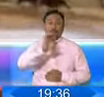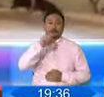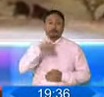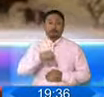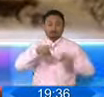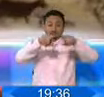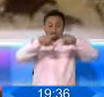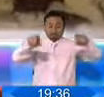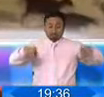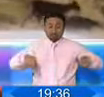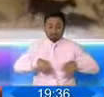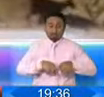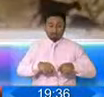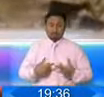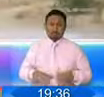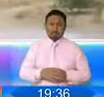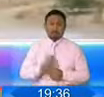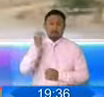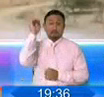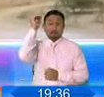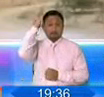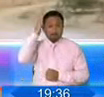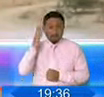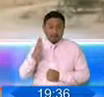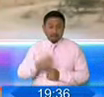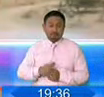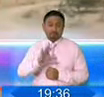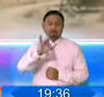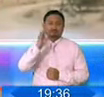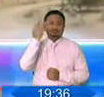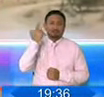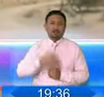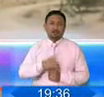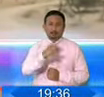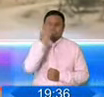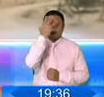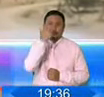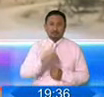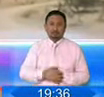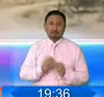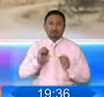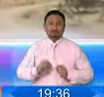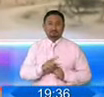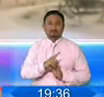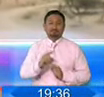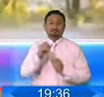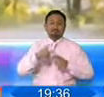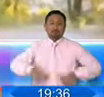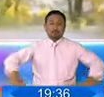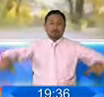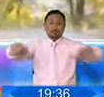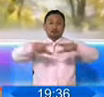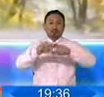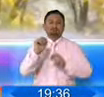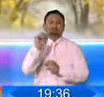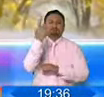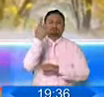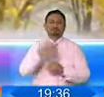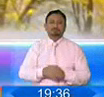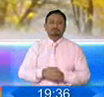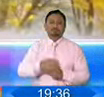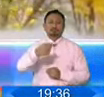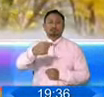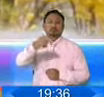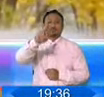de guayacanes florecen de un color amarillo y dura 8 días este espectáculo, haciendo que este lugar sea único. El